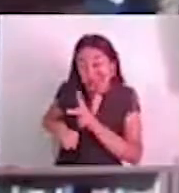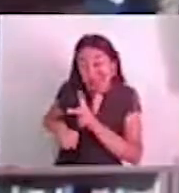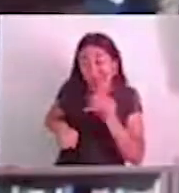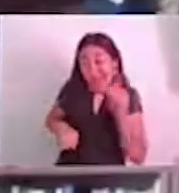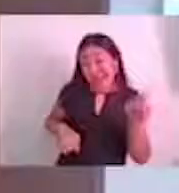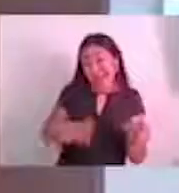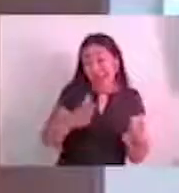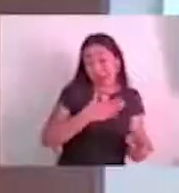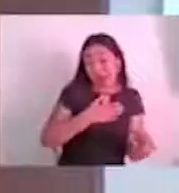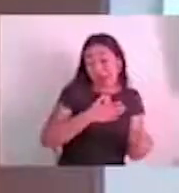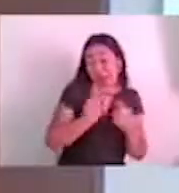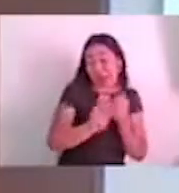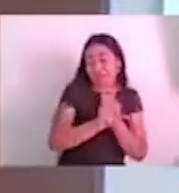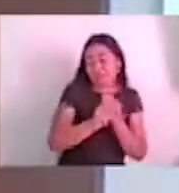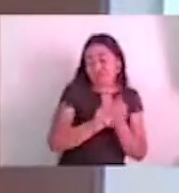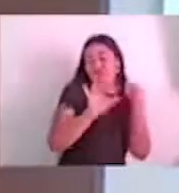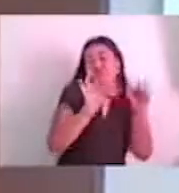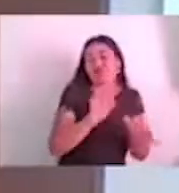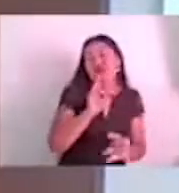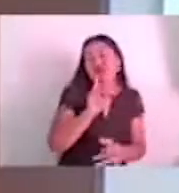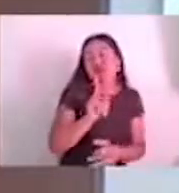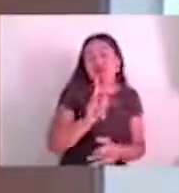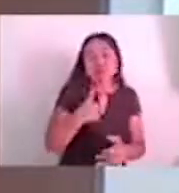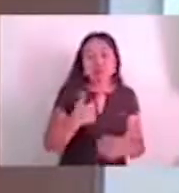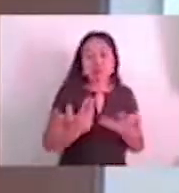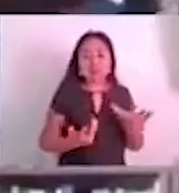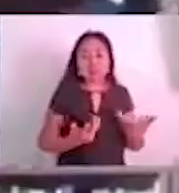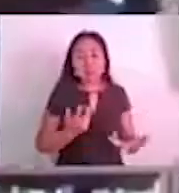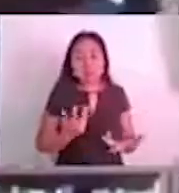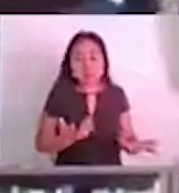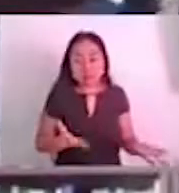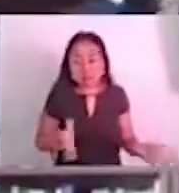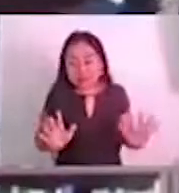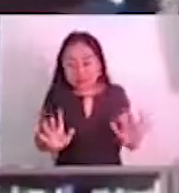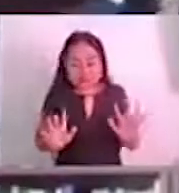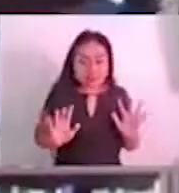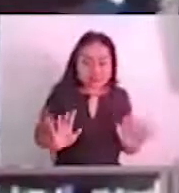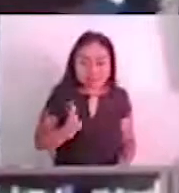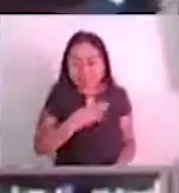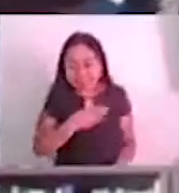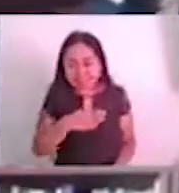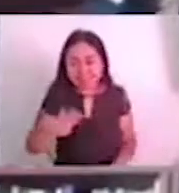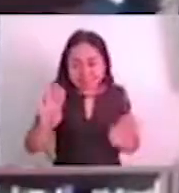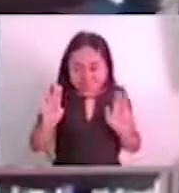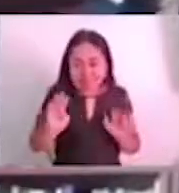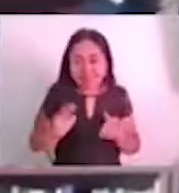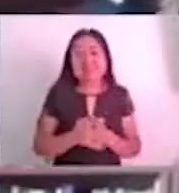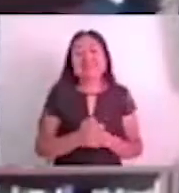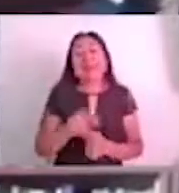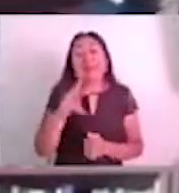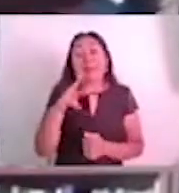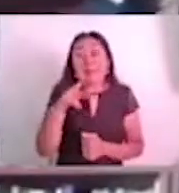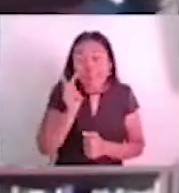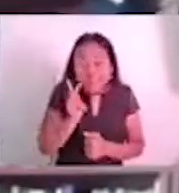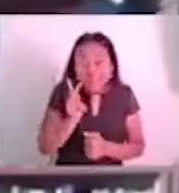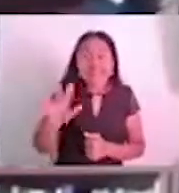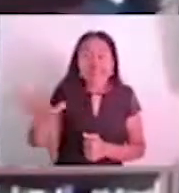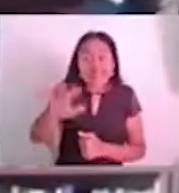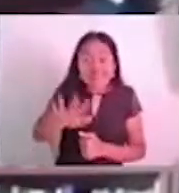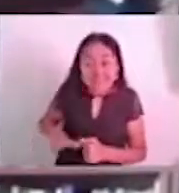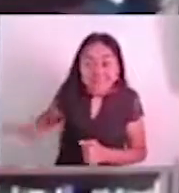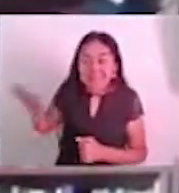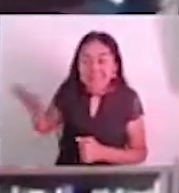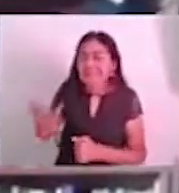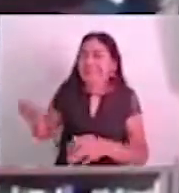O sea, no me captó lo que yo estaba diciendo, bueno. Pero vale la pena hacer